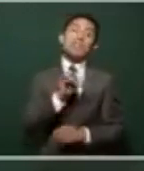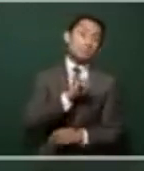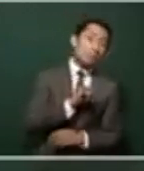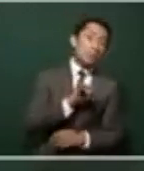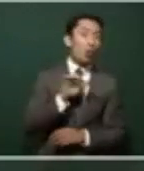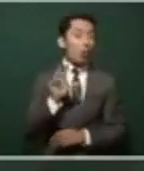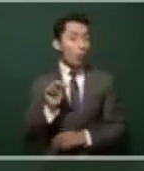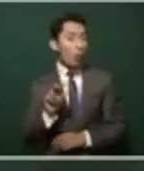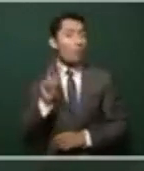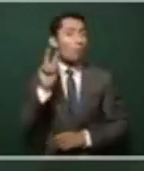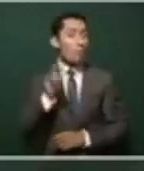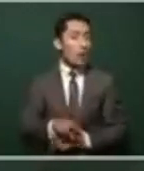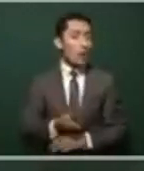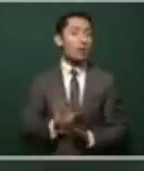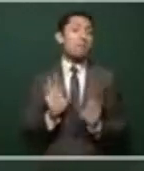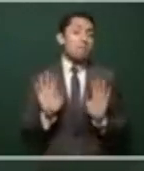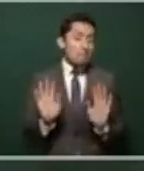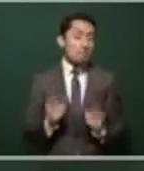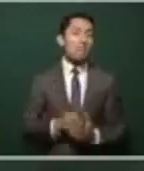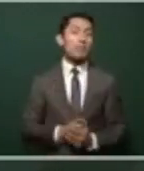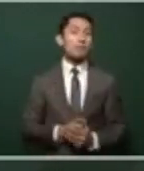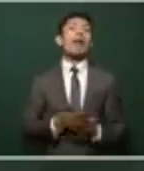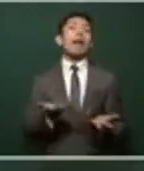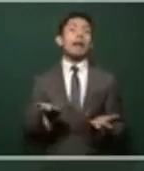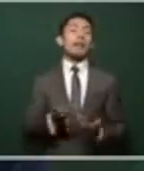que la reforma educativa